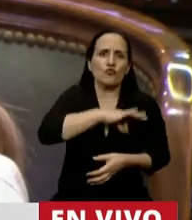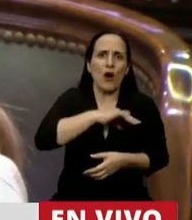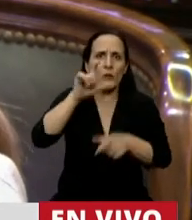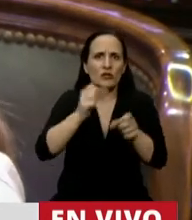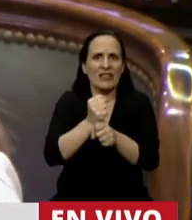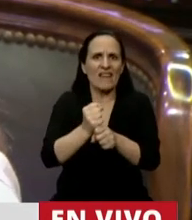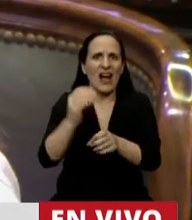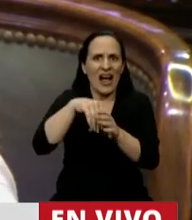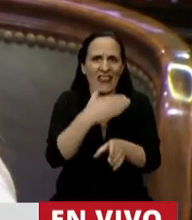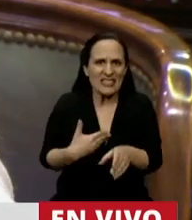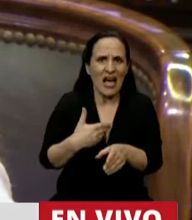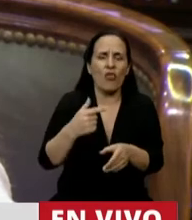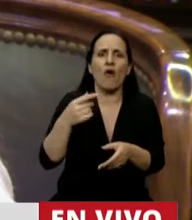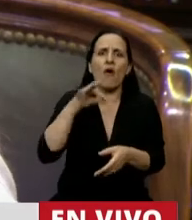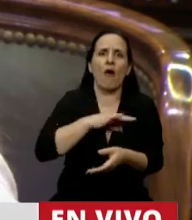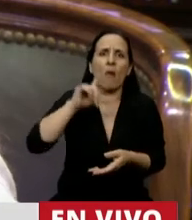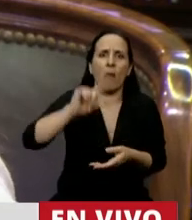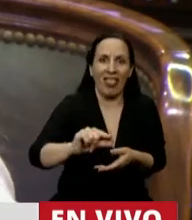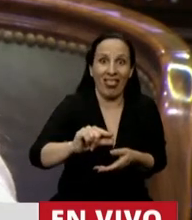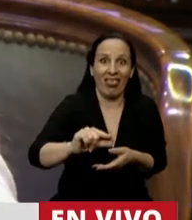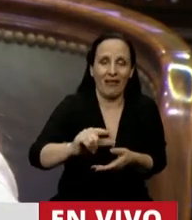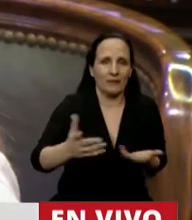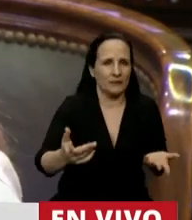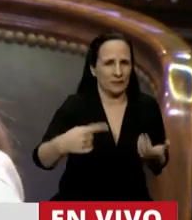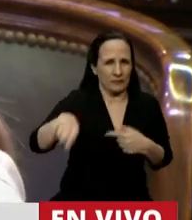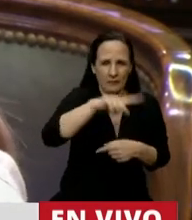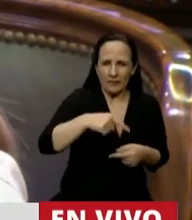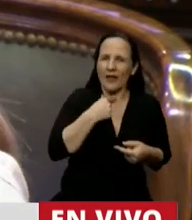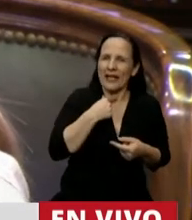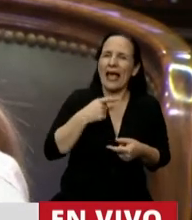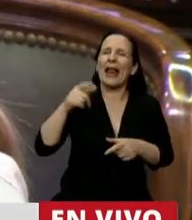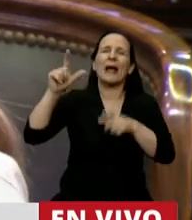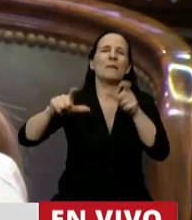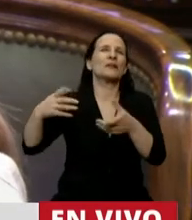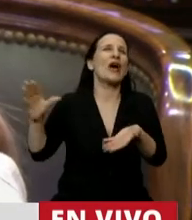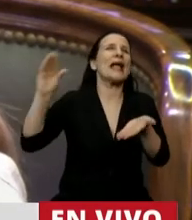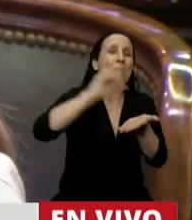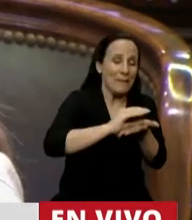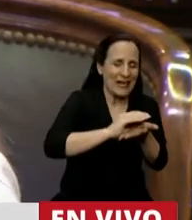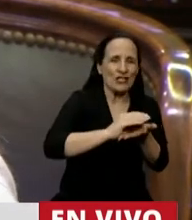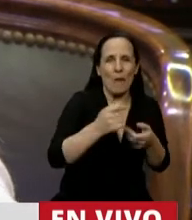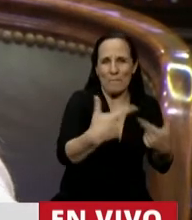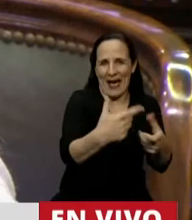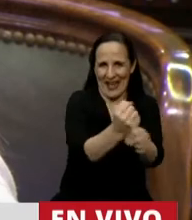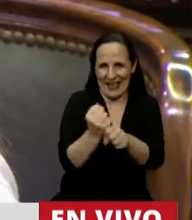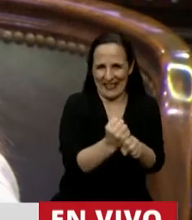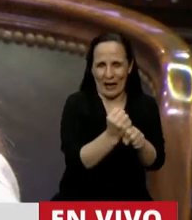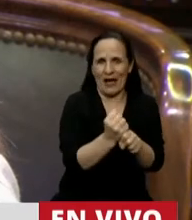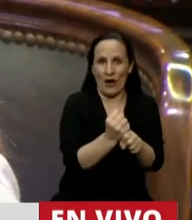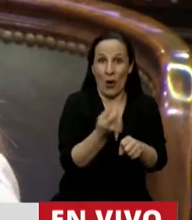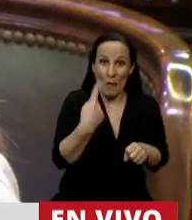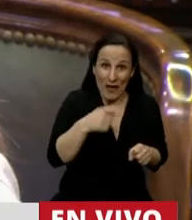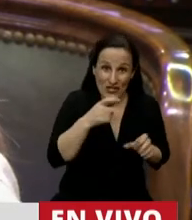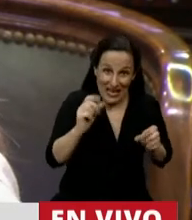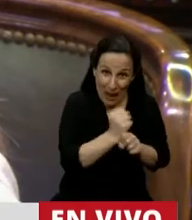que la manera de crecer es atrayendo inversiones que den trabajo a los argentinos, la aprobación de este proyecto será